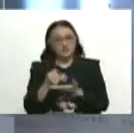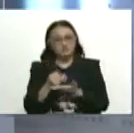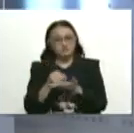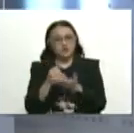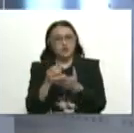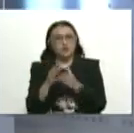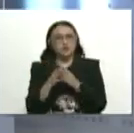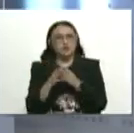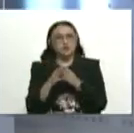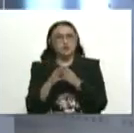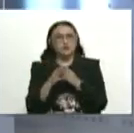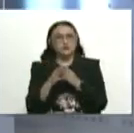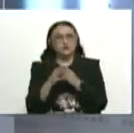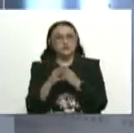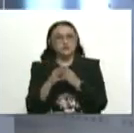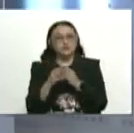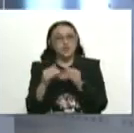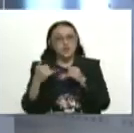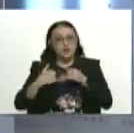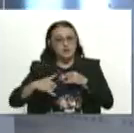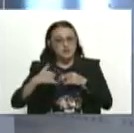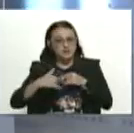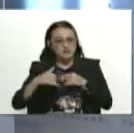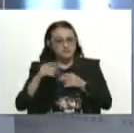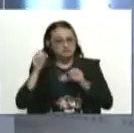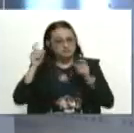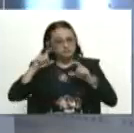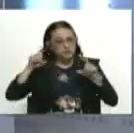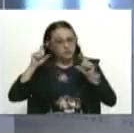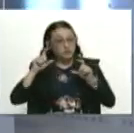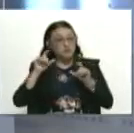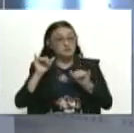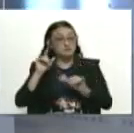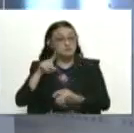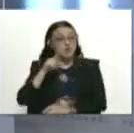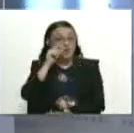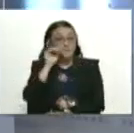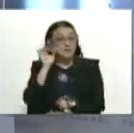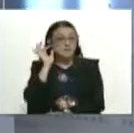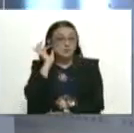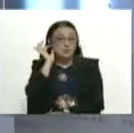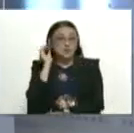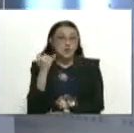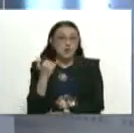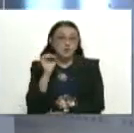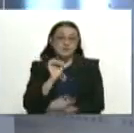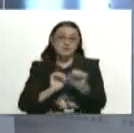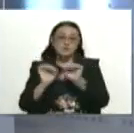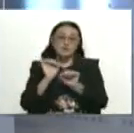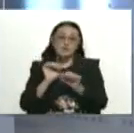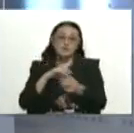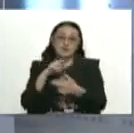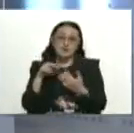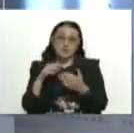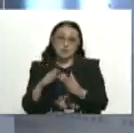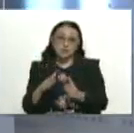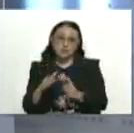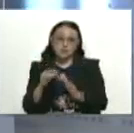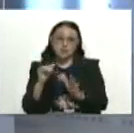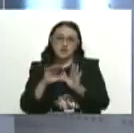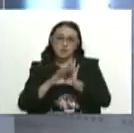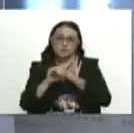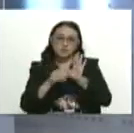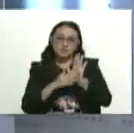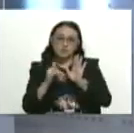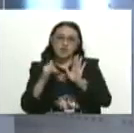y cada uno de los lineamientos para, además de ello, hombres y mujeres hoy defiendan nuestra revolución, la constitución